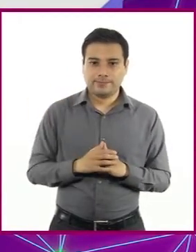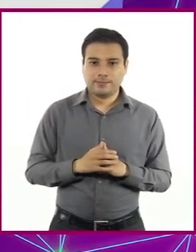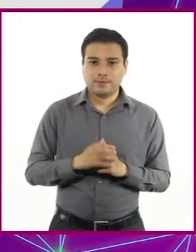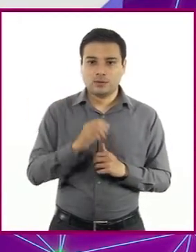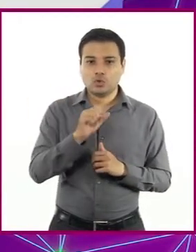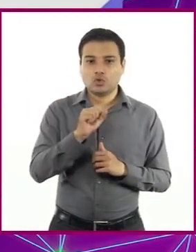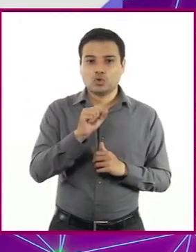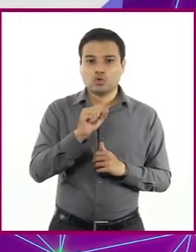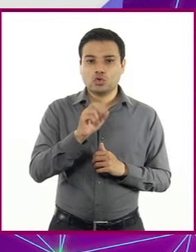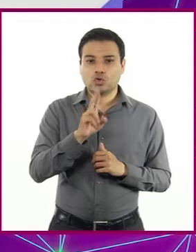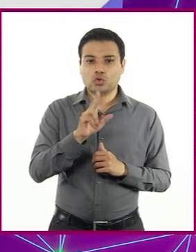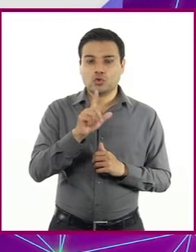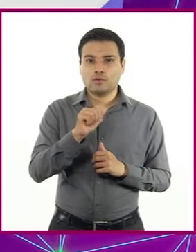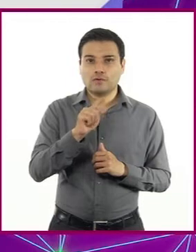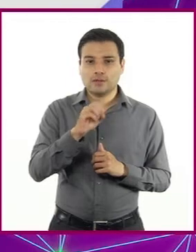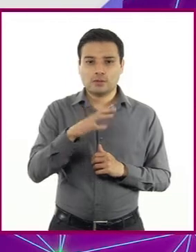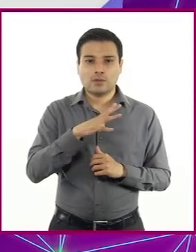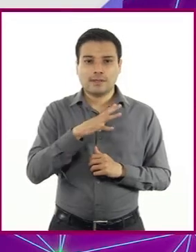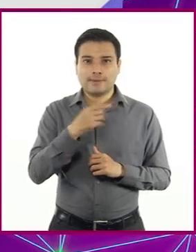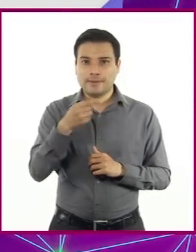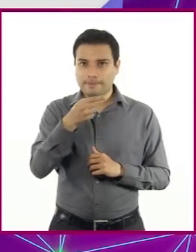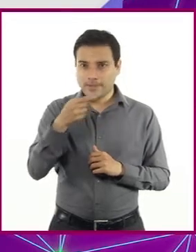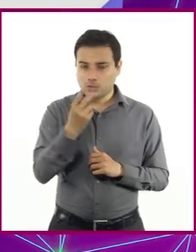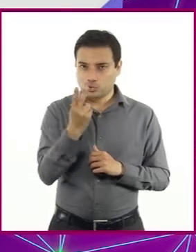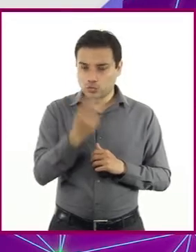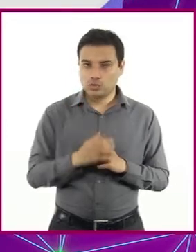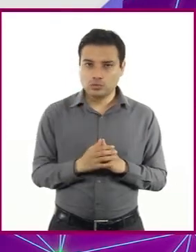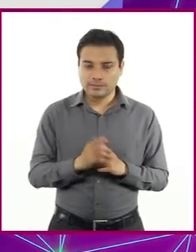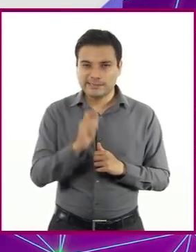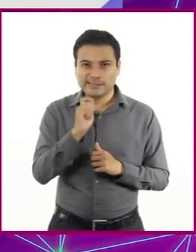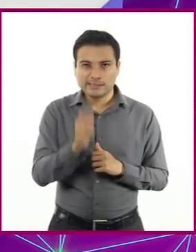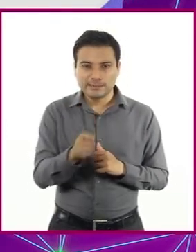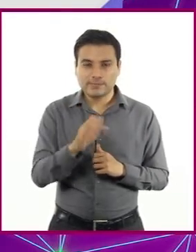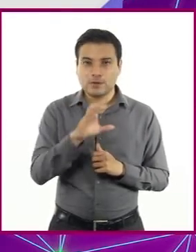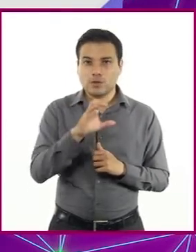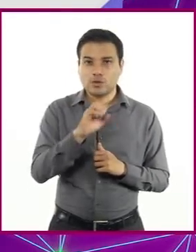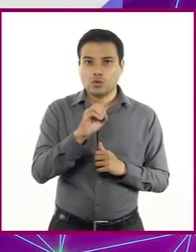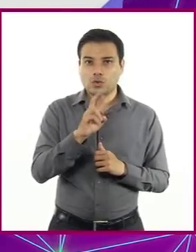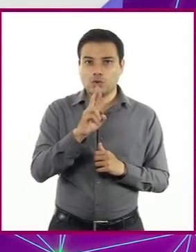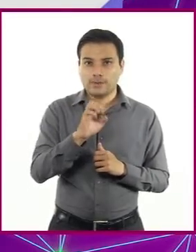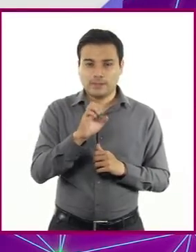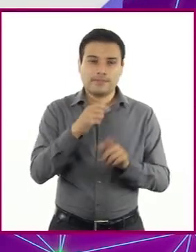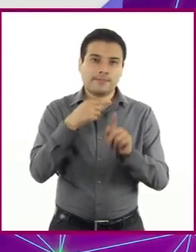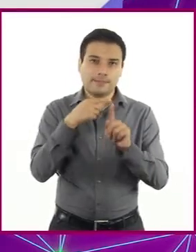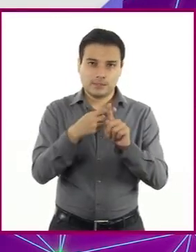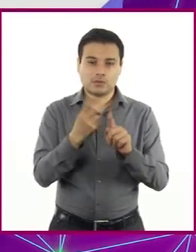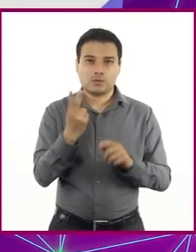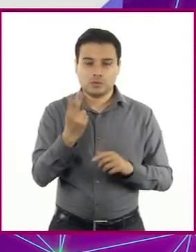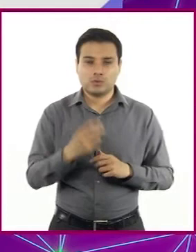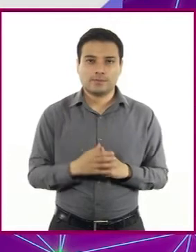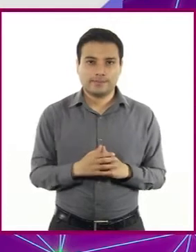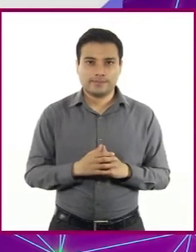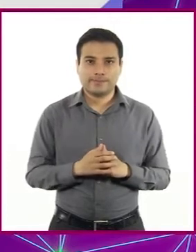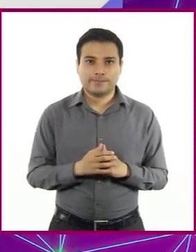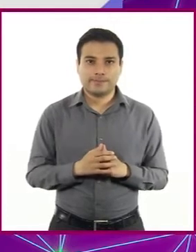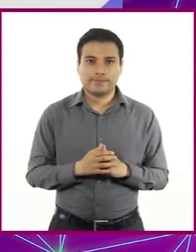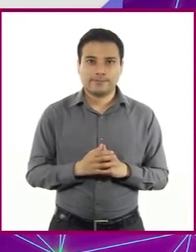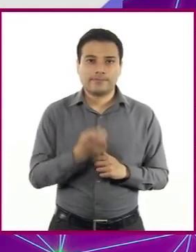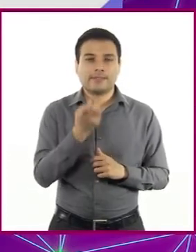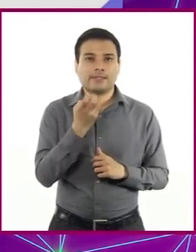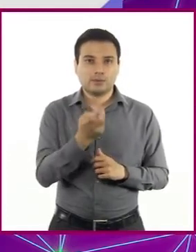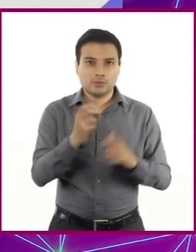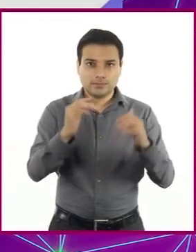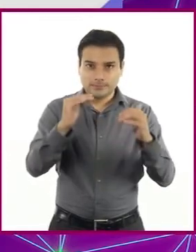oxidación de menos 2, por lo que podemos deducir que el cobre es más 2. Y con esto se balancean las